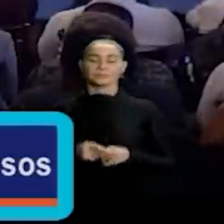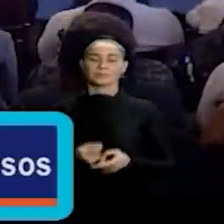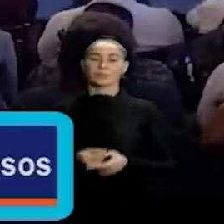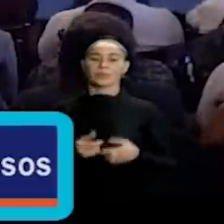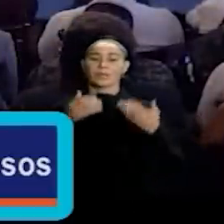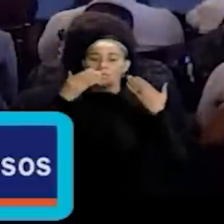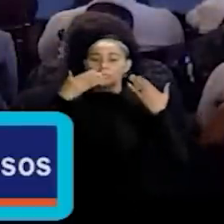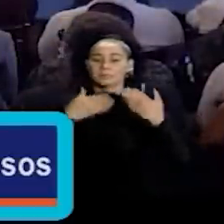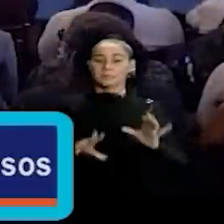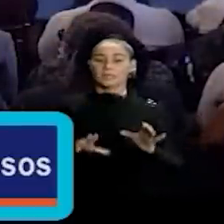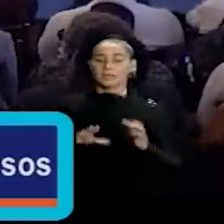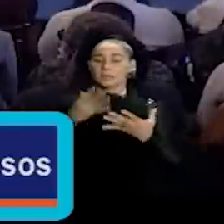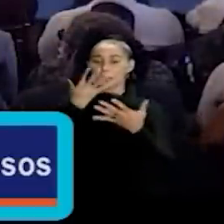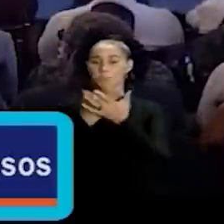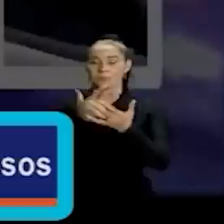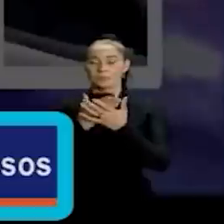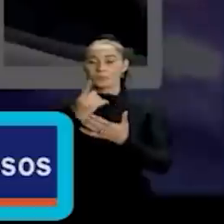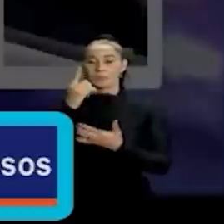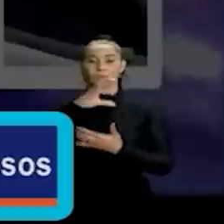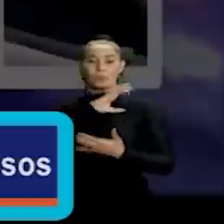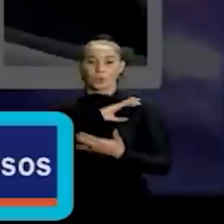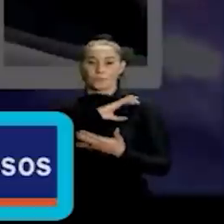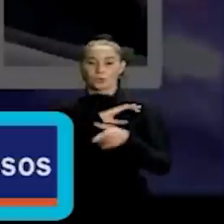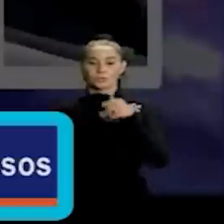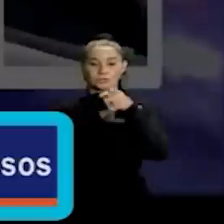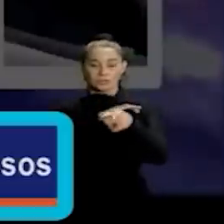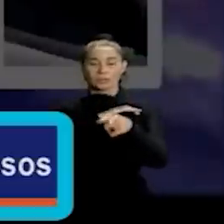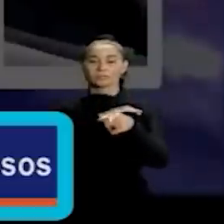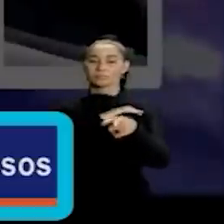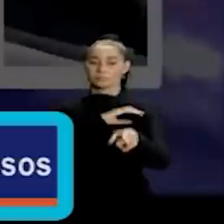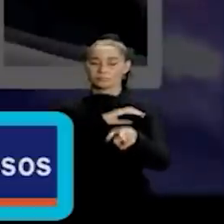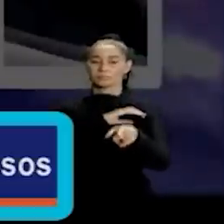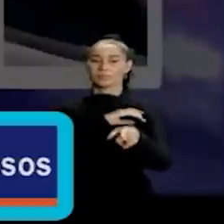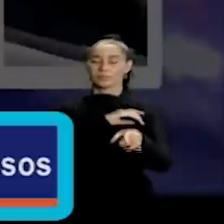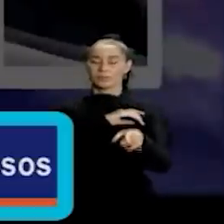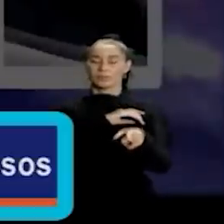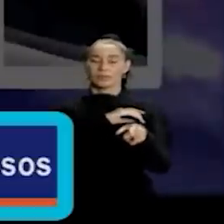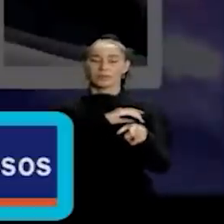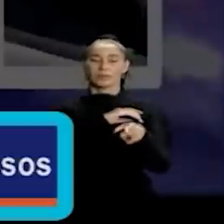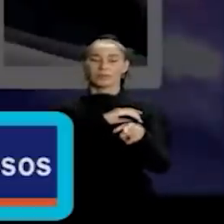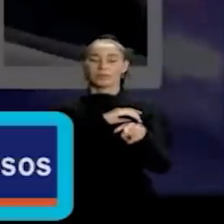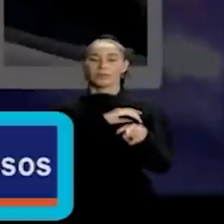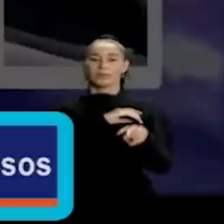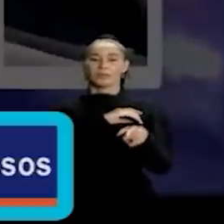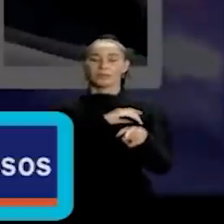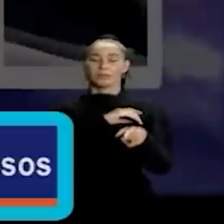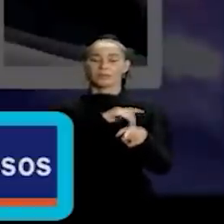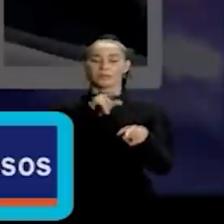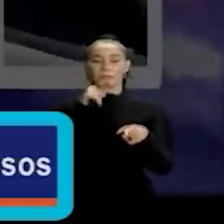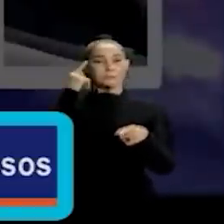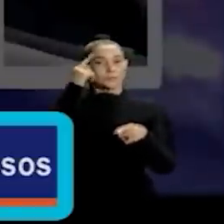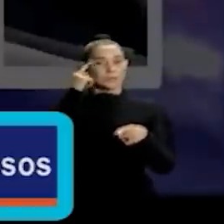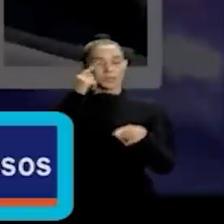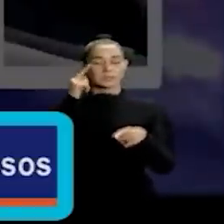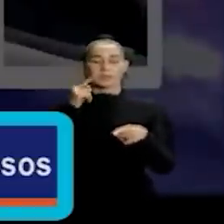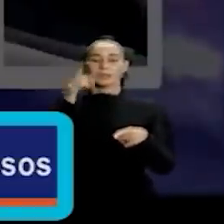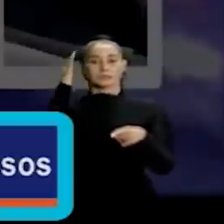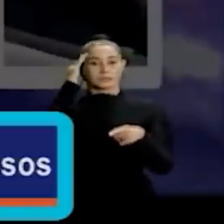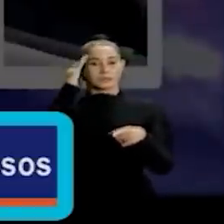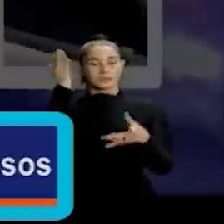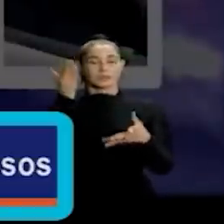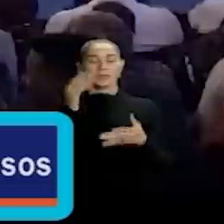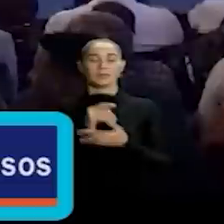Ya hay orden de prisión para uno de los policías que estaba involucrado, o que se piensa que está